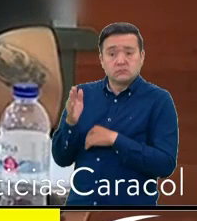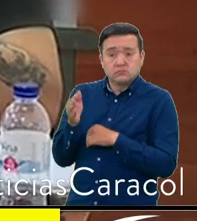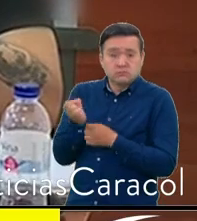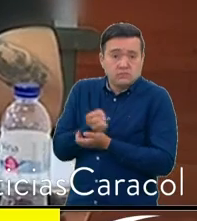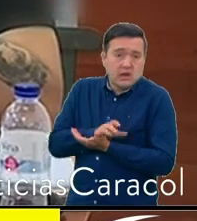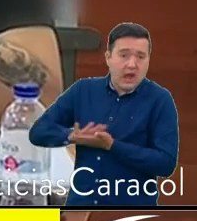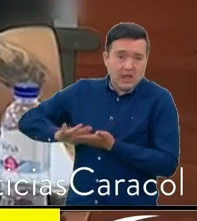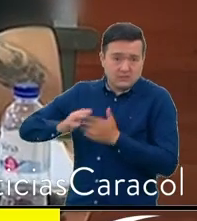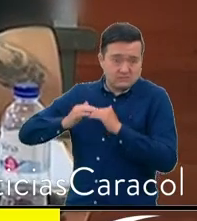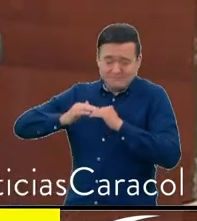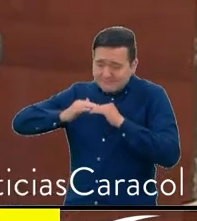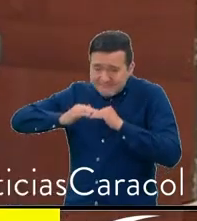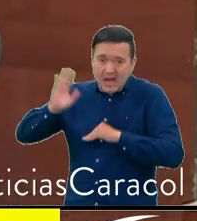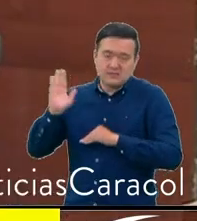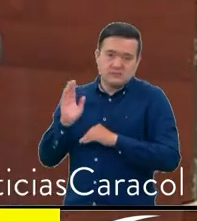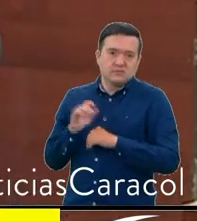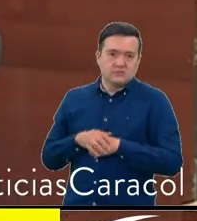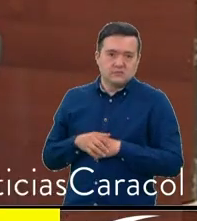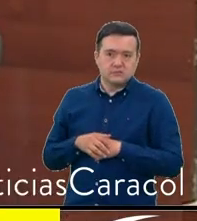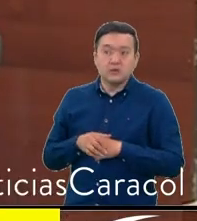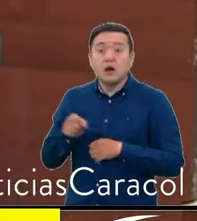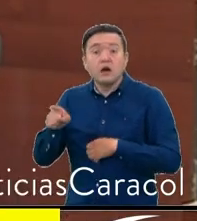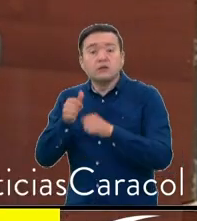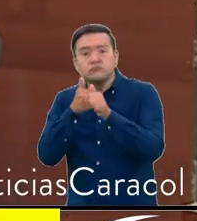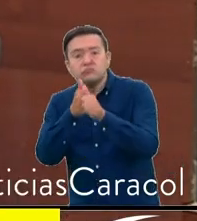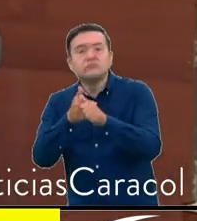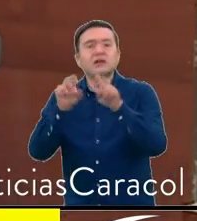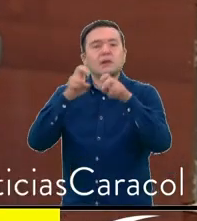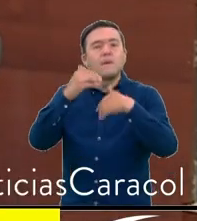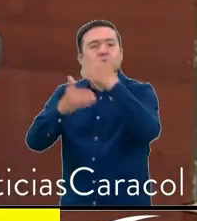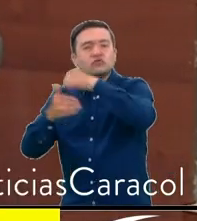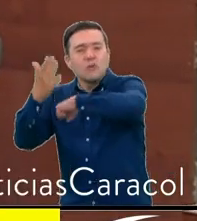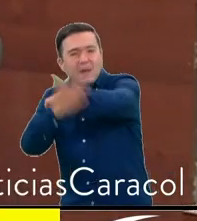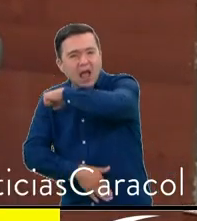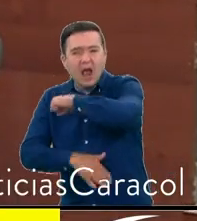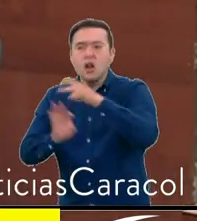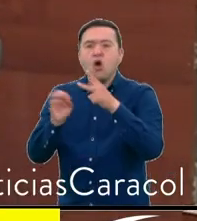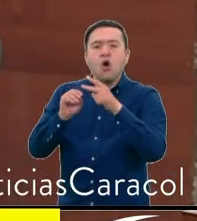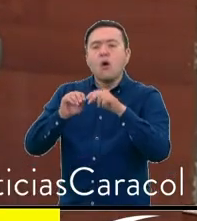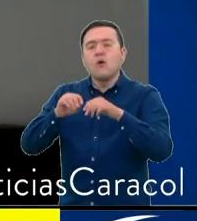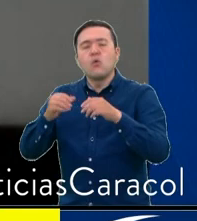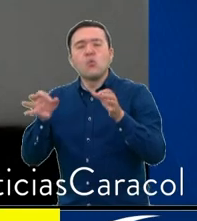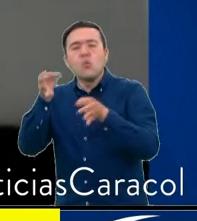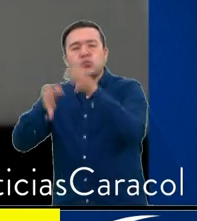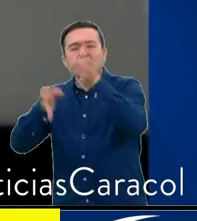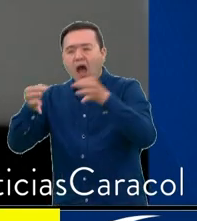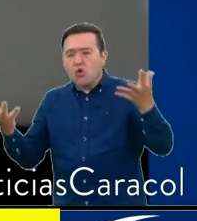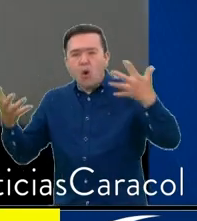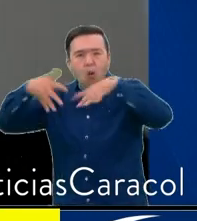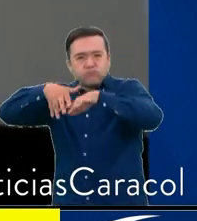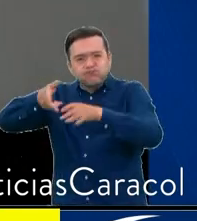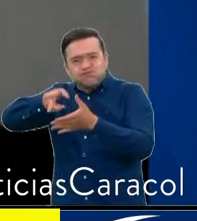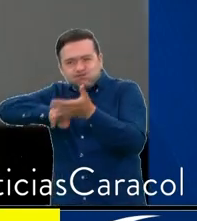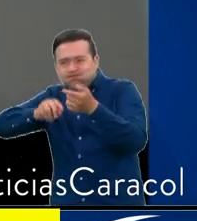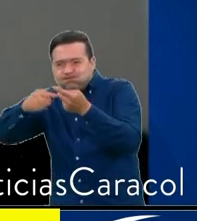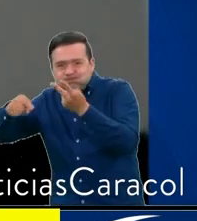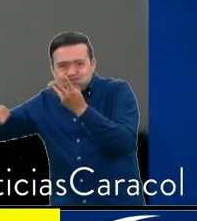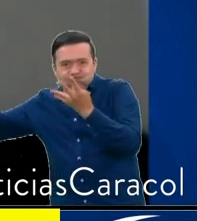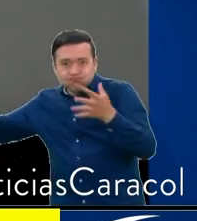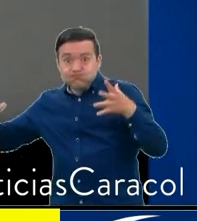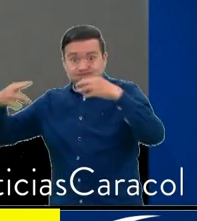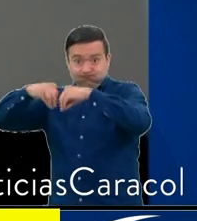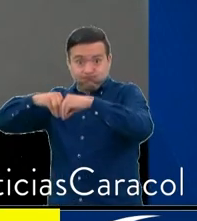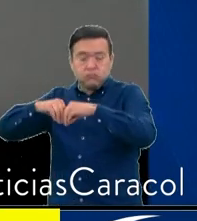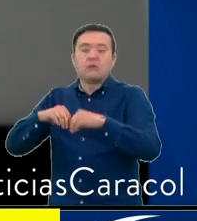alguno. Estos prestan ayudas en procesos penales, en juzgados promiscuos y penales de circuito. Ya tenemos una mayor cobertura, una